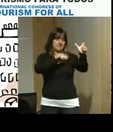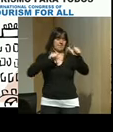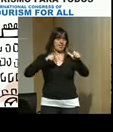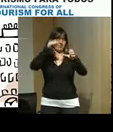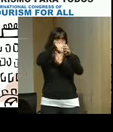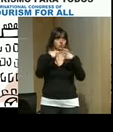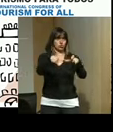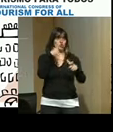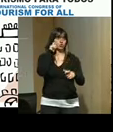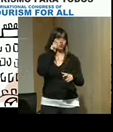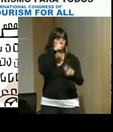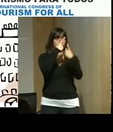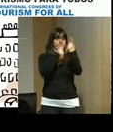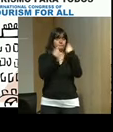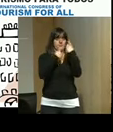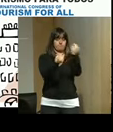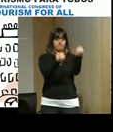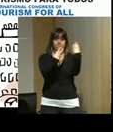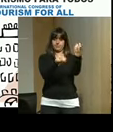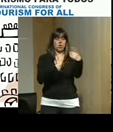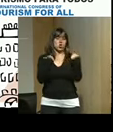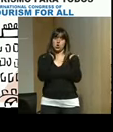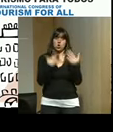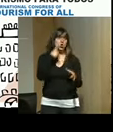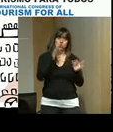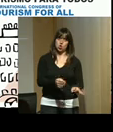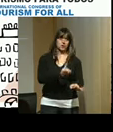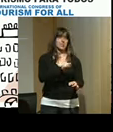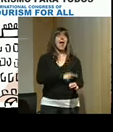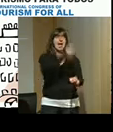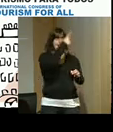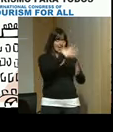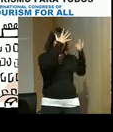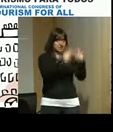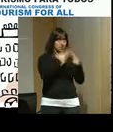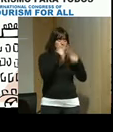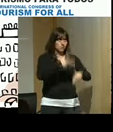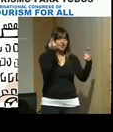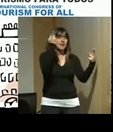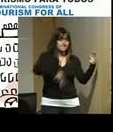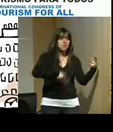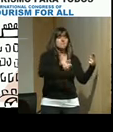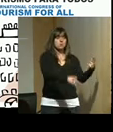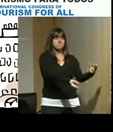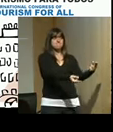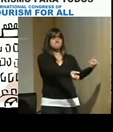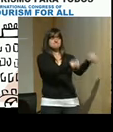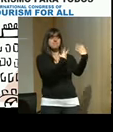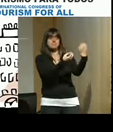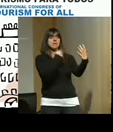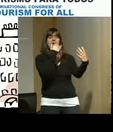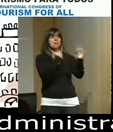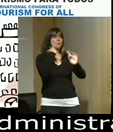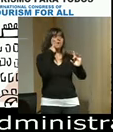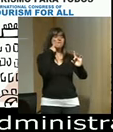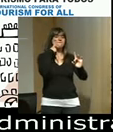turístico, y sobre todo la información que emplean las administraciones públicas, que les genera muchísima desconfianza a la hora de viajar a las personas con